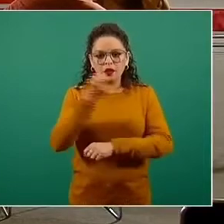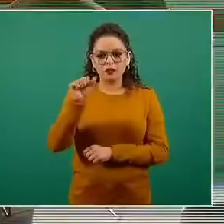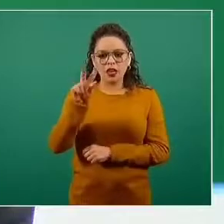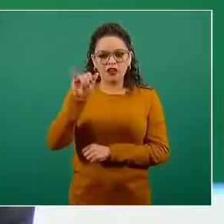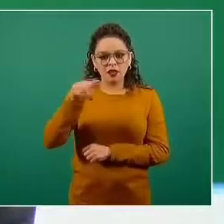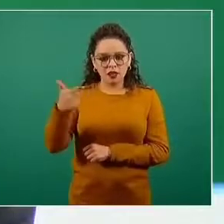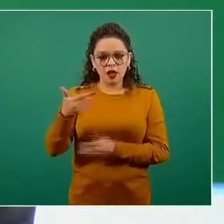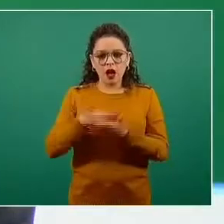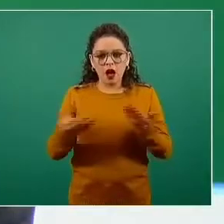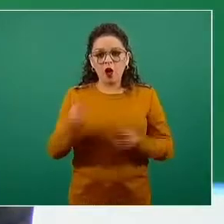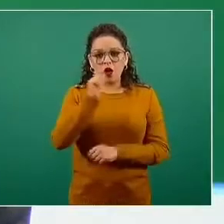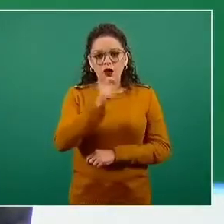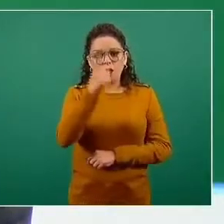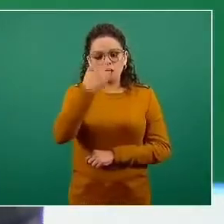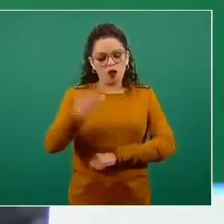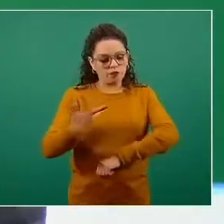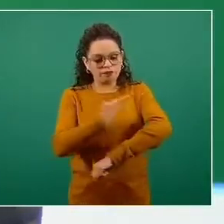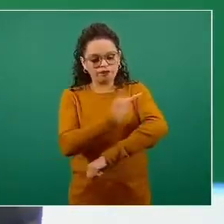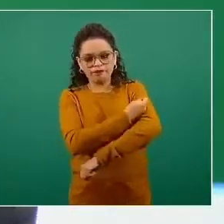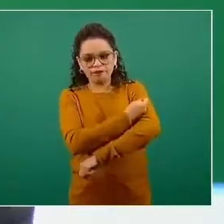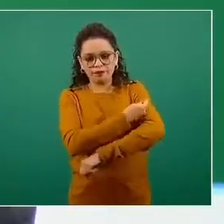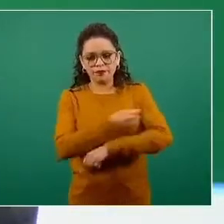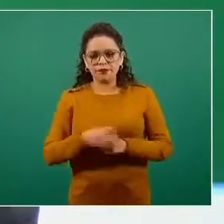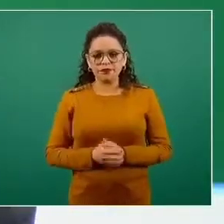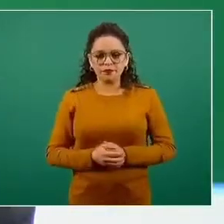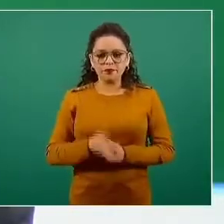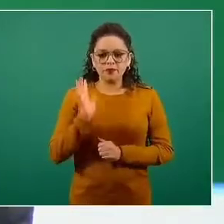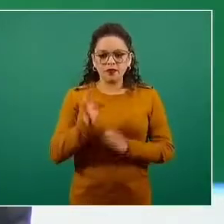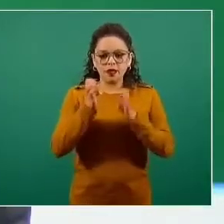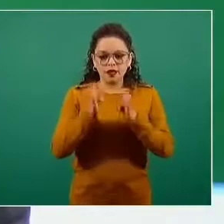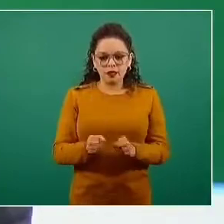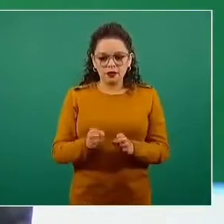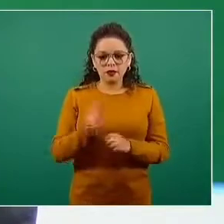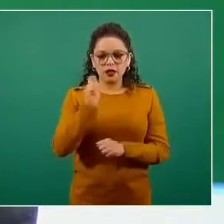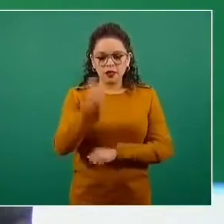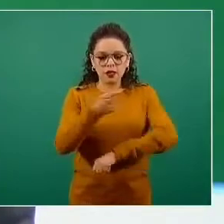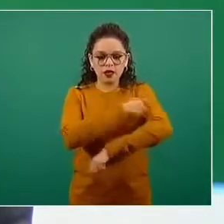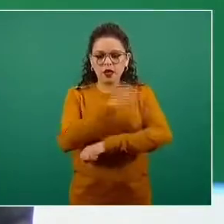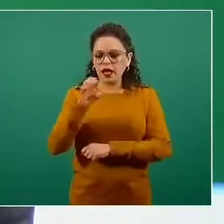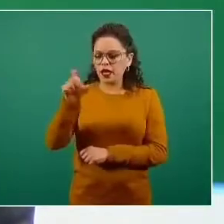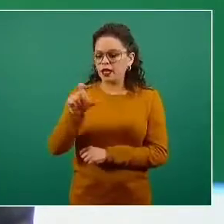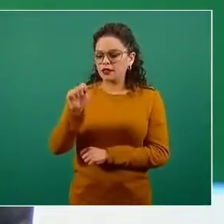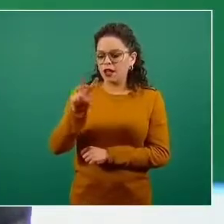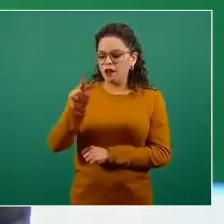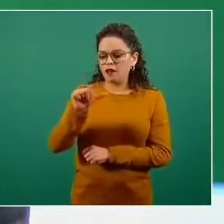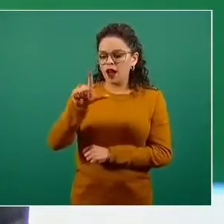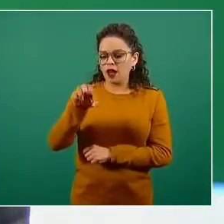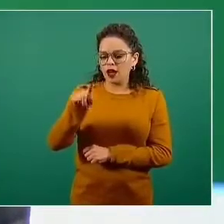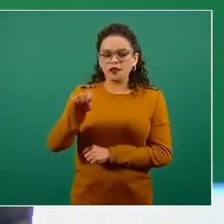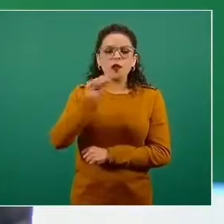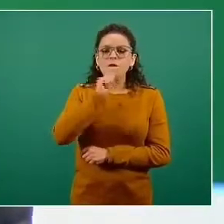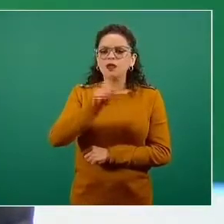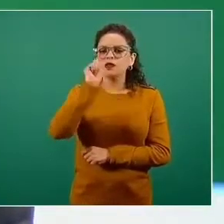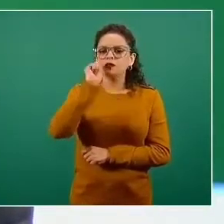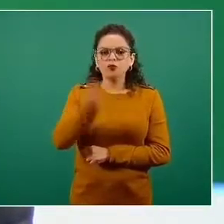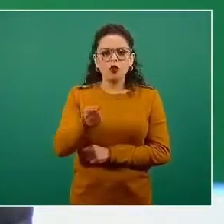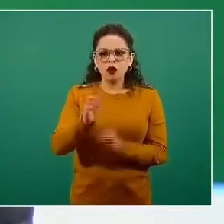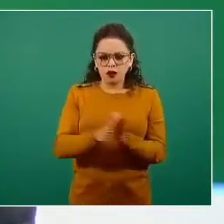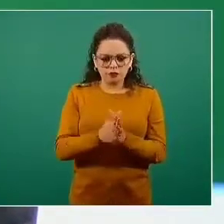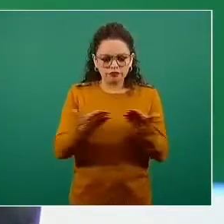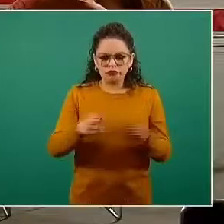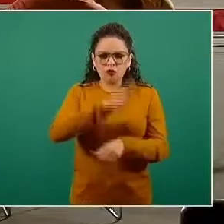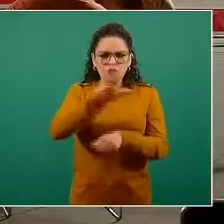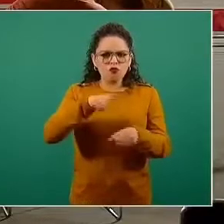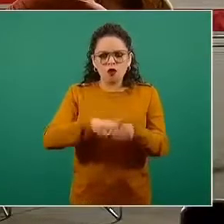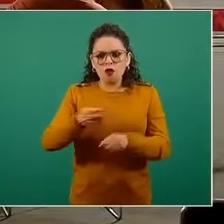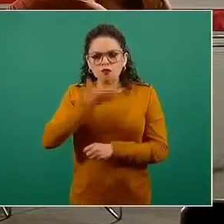usa la vacuna inyectable, que está incorporada en la vacuna hexavalente, que es parte del esquema regular y para la que tenemos un